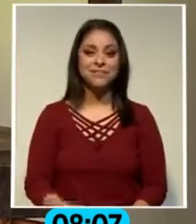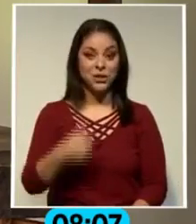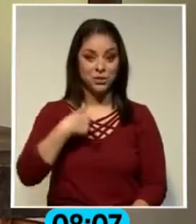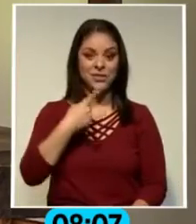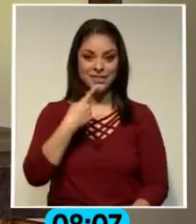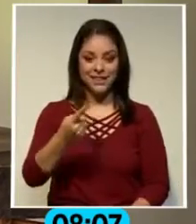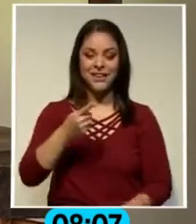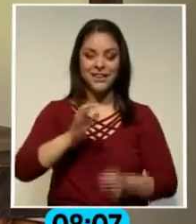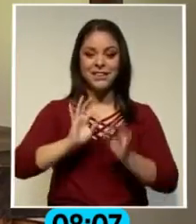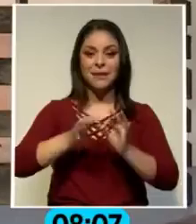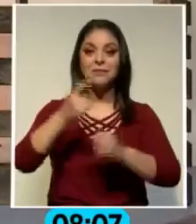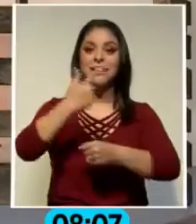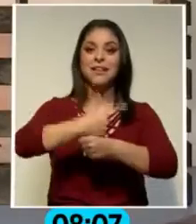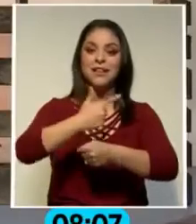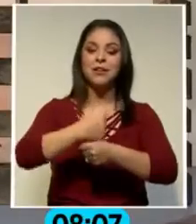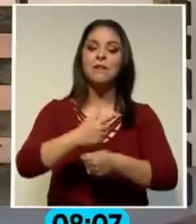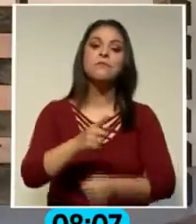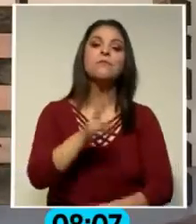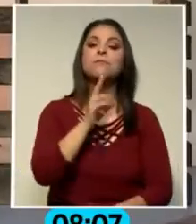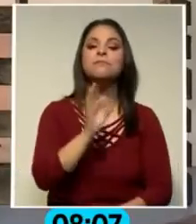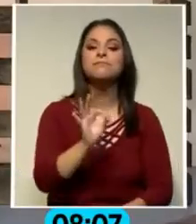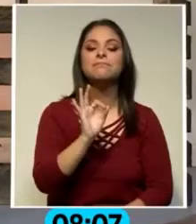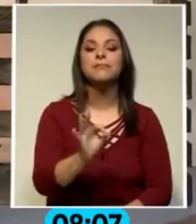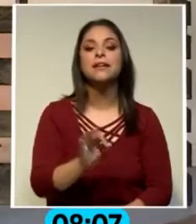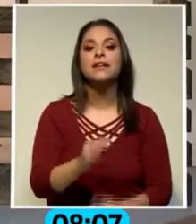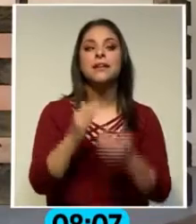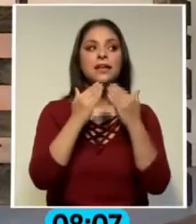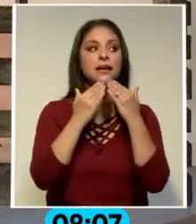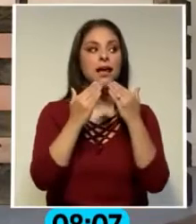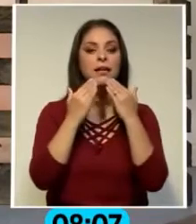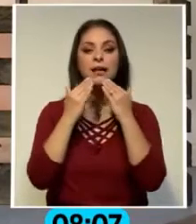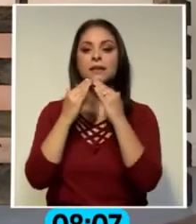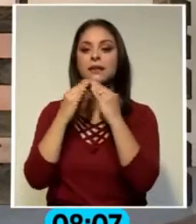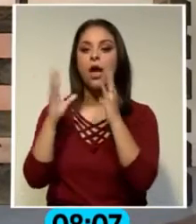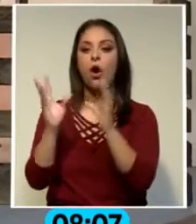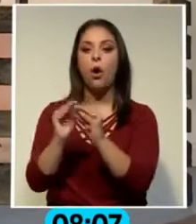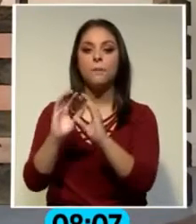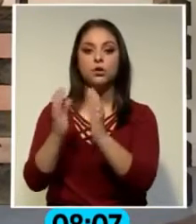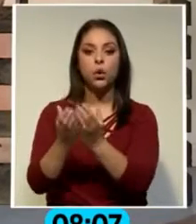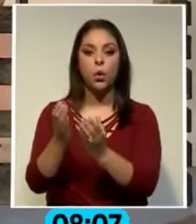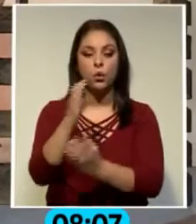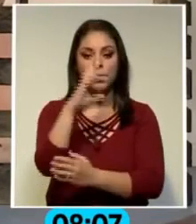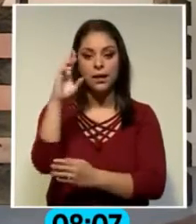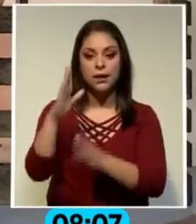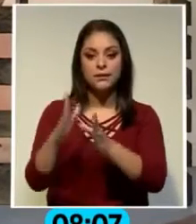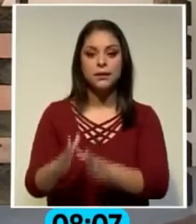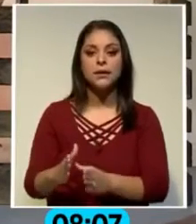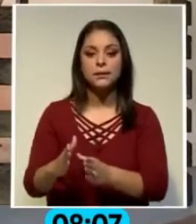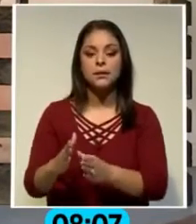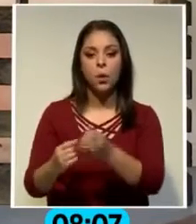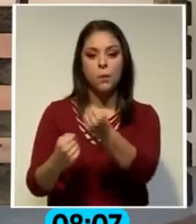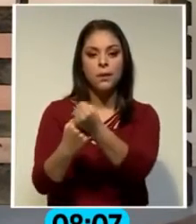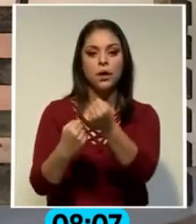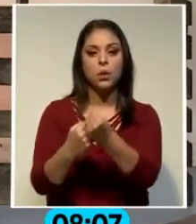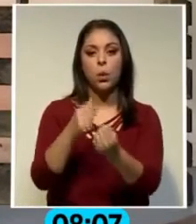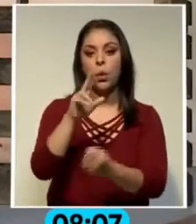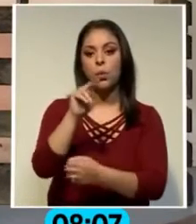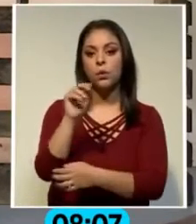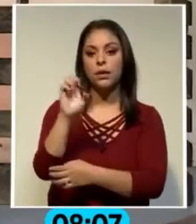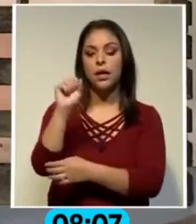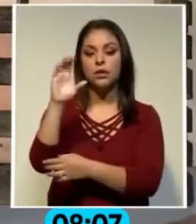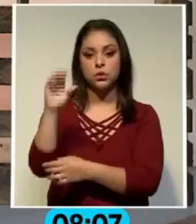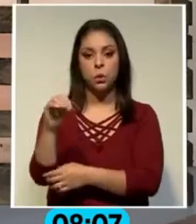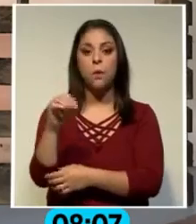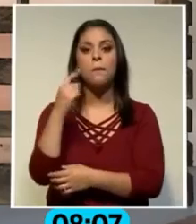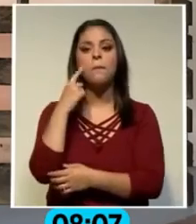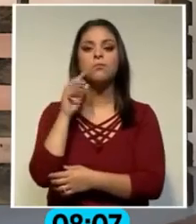diciendo Dayana. Y excelente, una vez agradecer excelente. A la Comisión, ay, choqué, Comisión Costarricense de Cooperación con la UNESCO por su